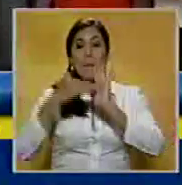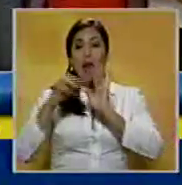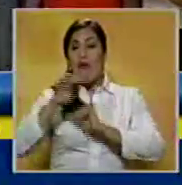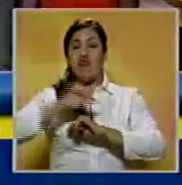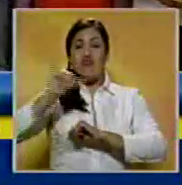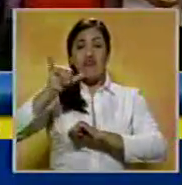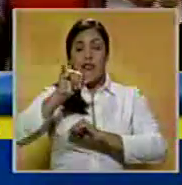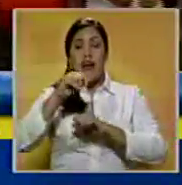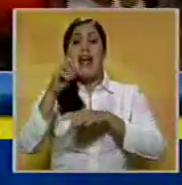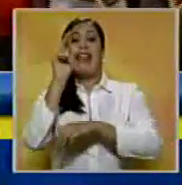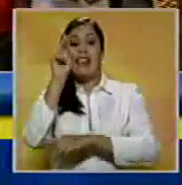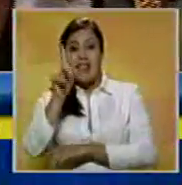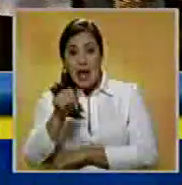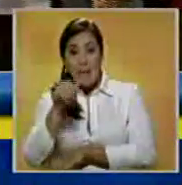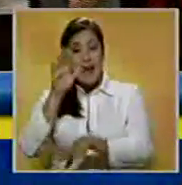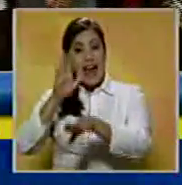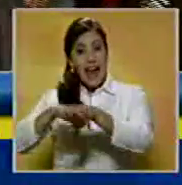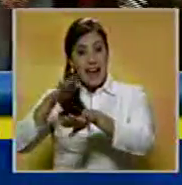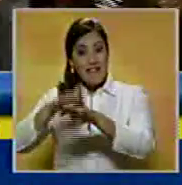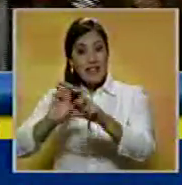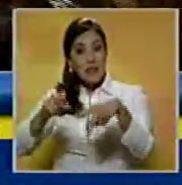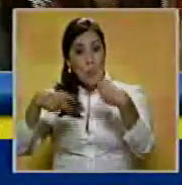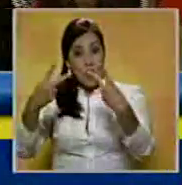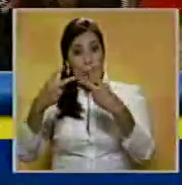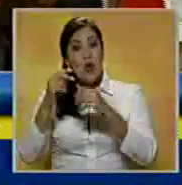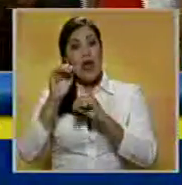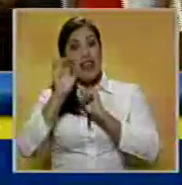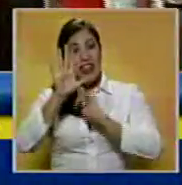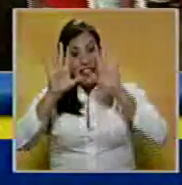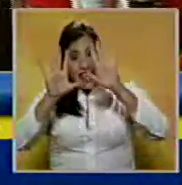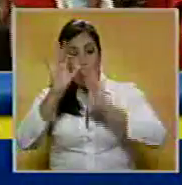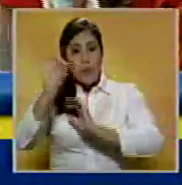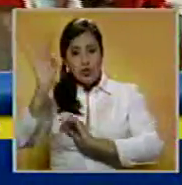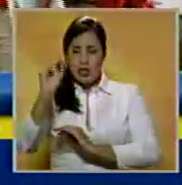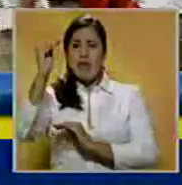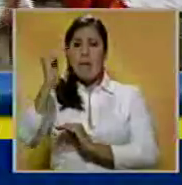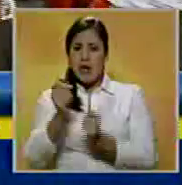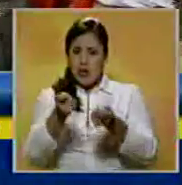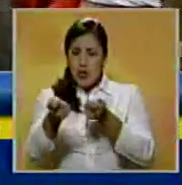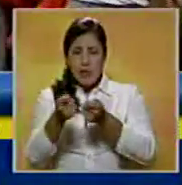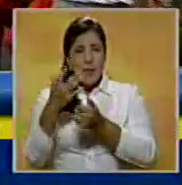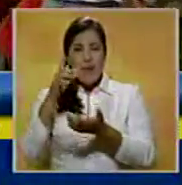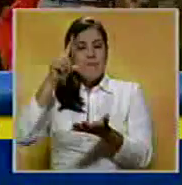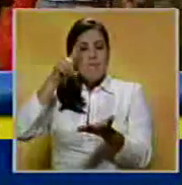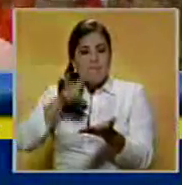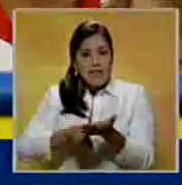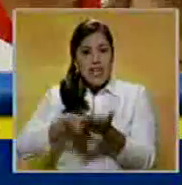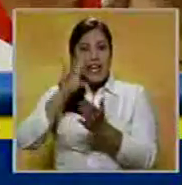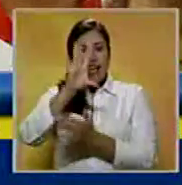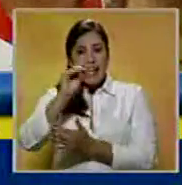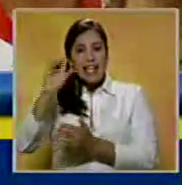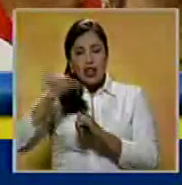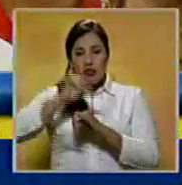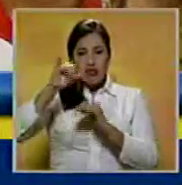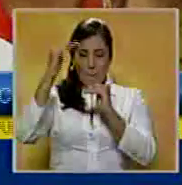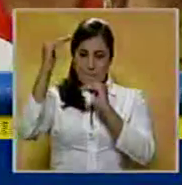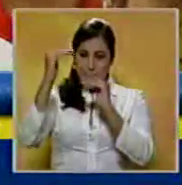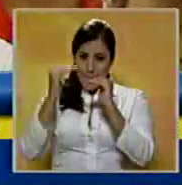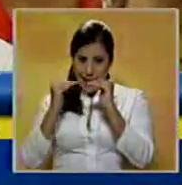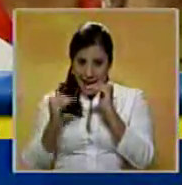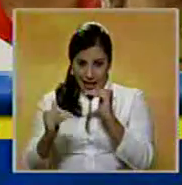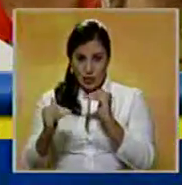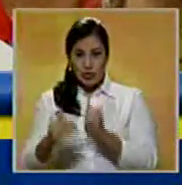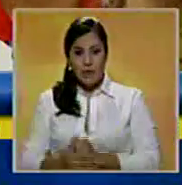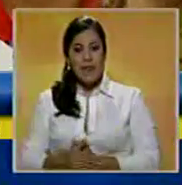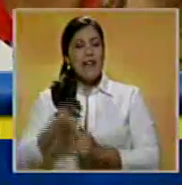y aspiran a que esta cifra descienda un 10%, lo que equivaldría a 1.500 megavatios. 1.500